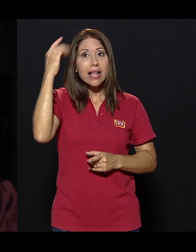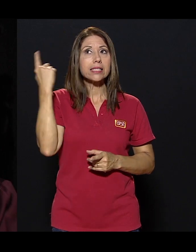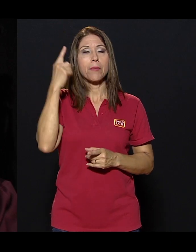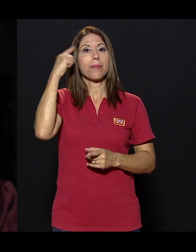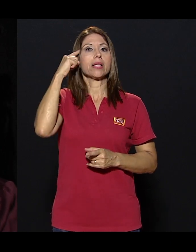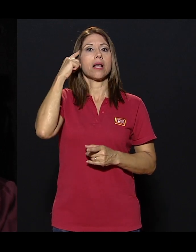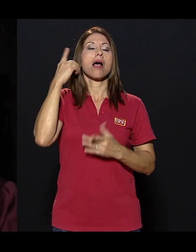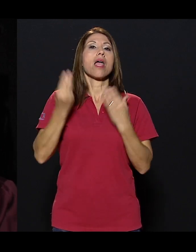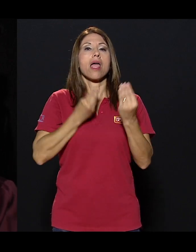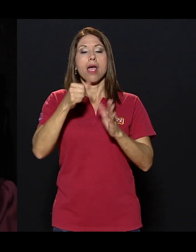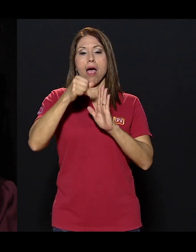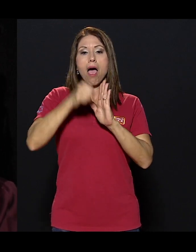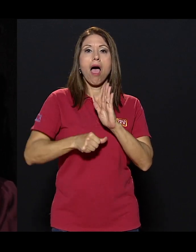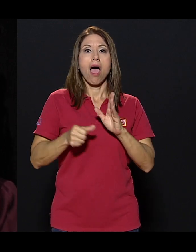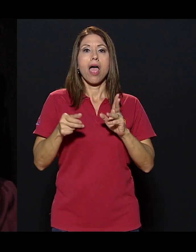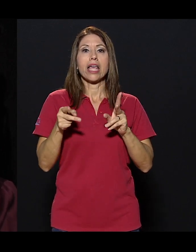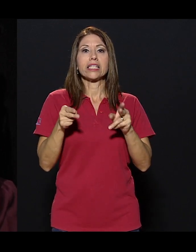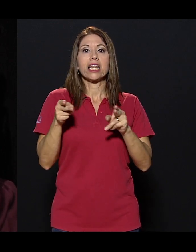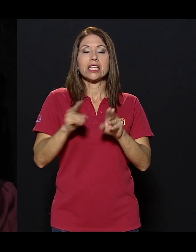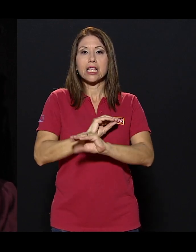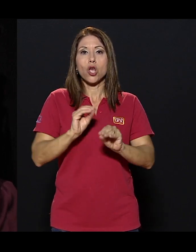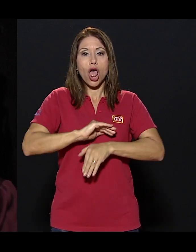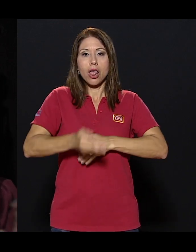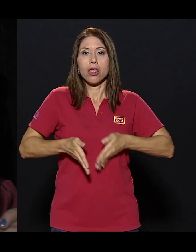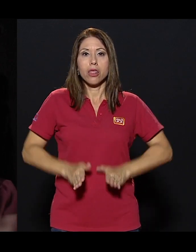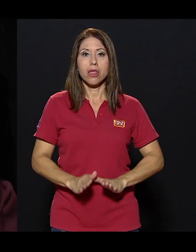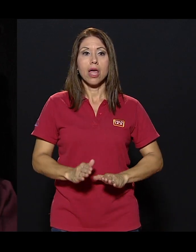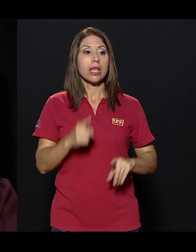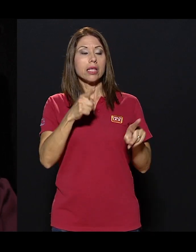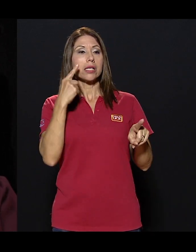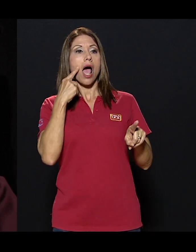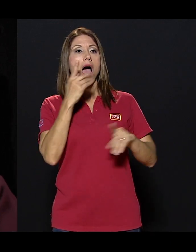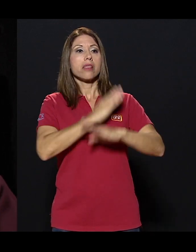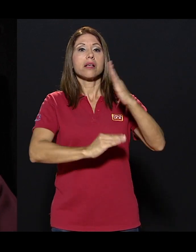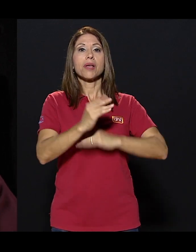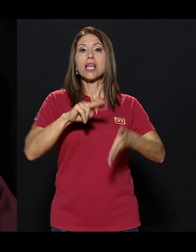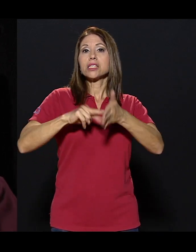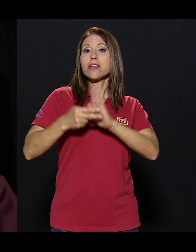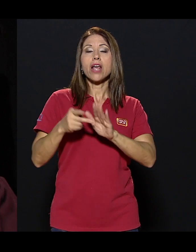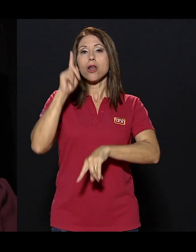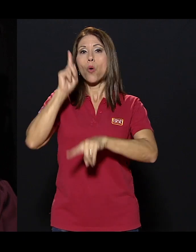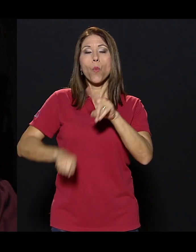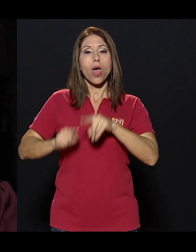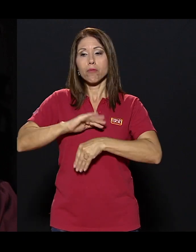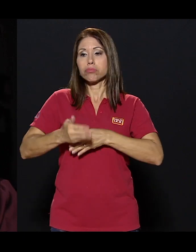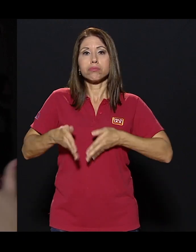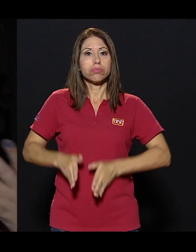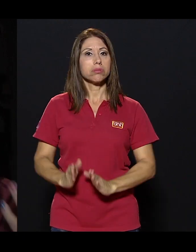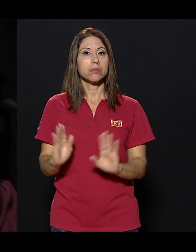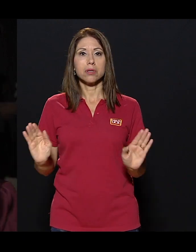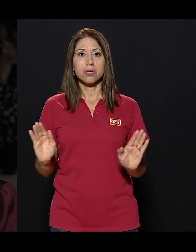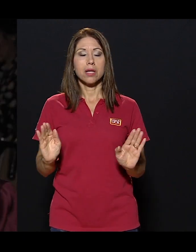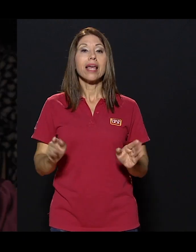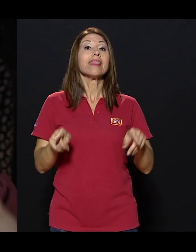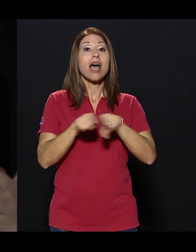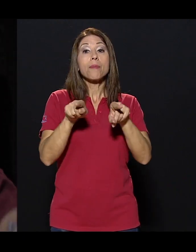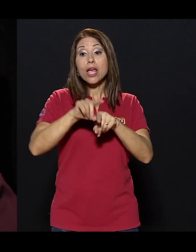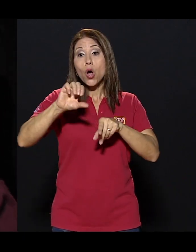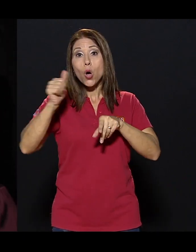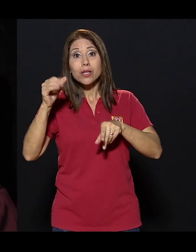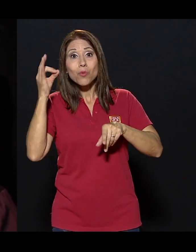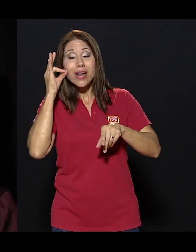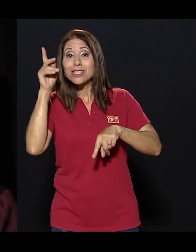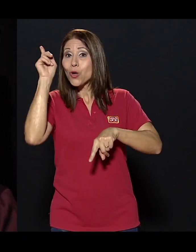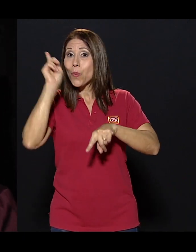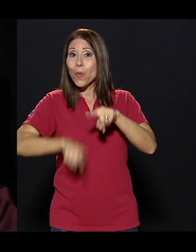es la esterilización, diciendo de antemano discapacidad es igual a no poder ser mamás, ¿verdad? Eso es un tema. Y por otro lado, a las que no las